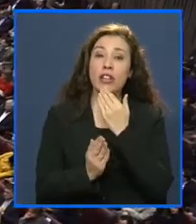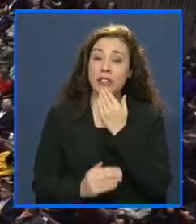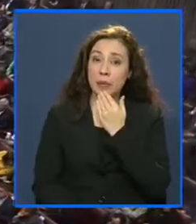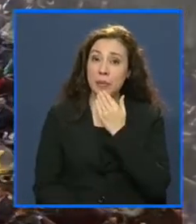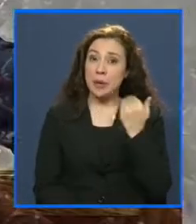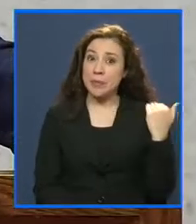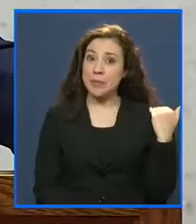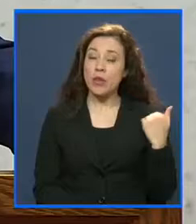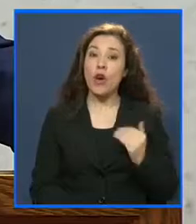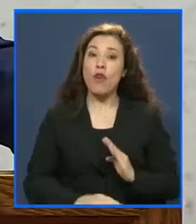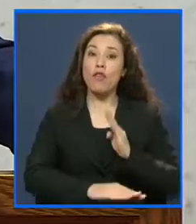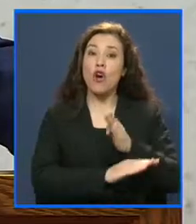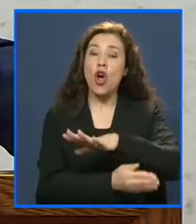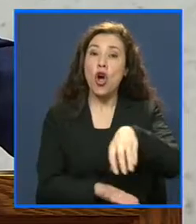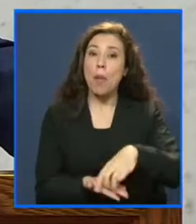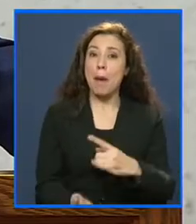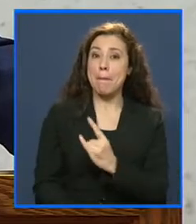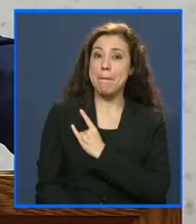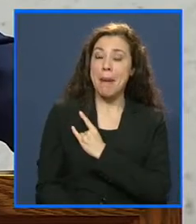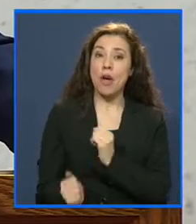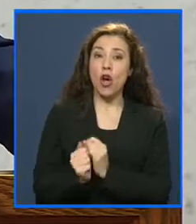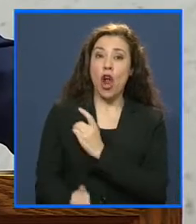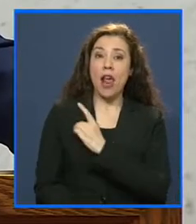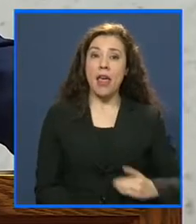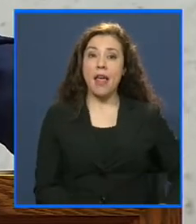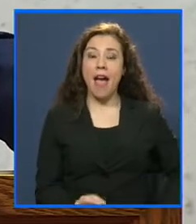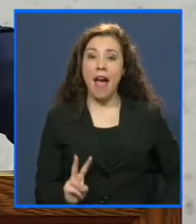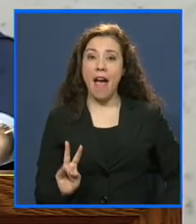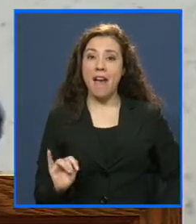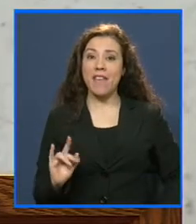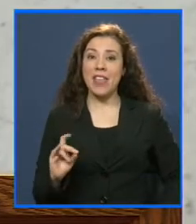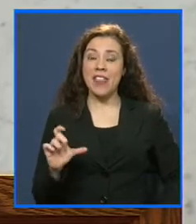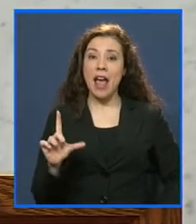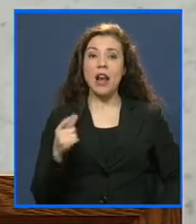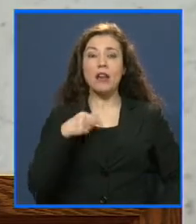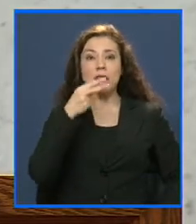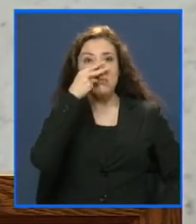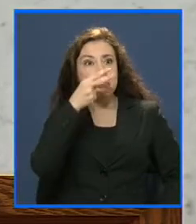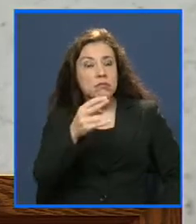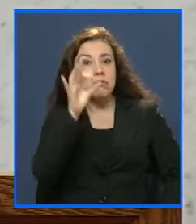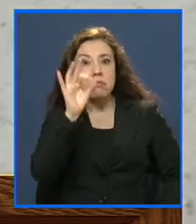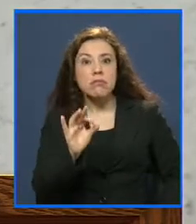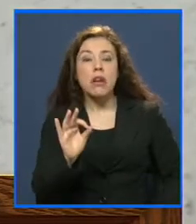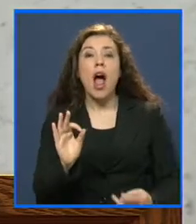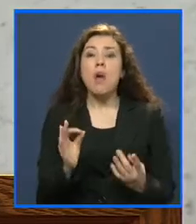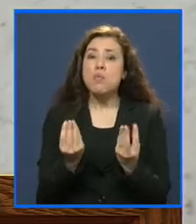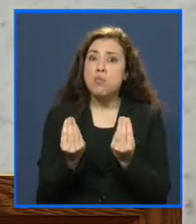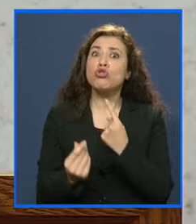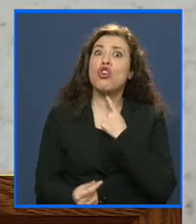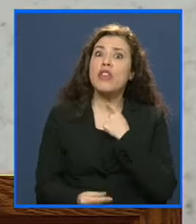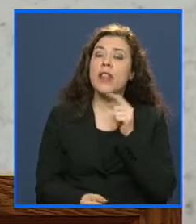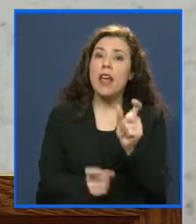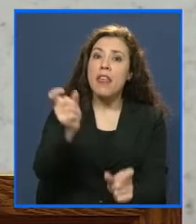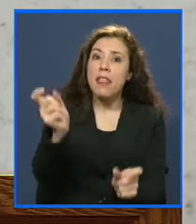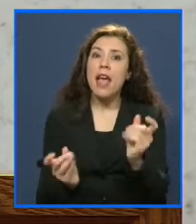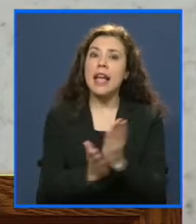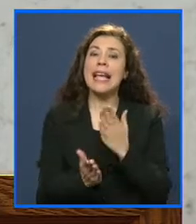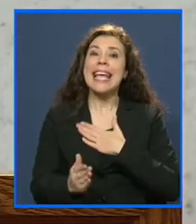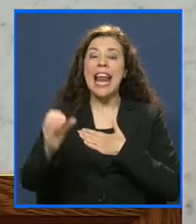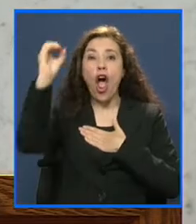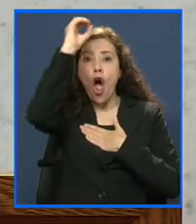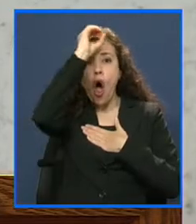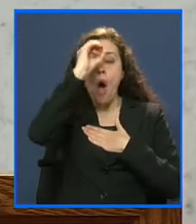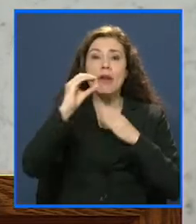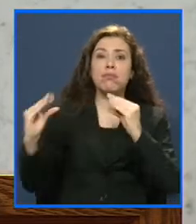fuimos hasta la comuna de maipú con el diputado paulo vidal con quien pudimos constatar el alto interés de los estudiantes por opinar y